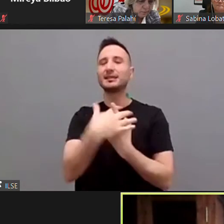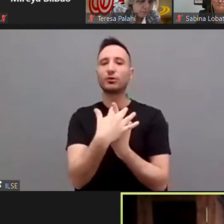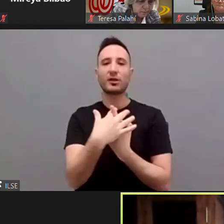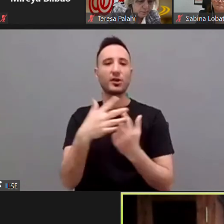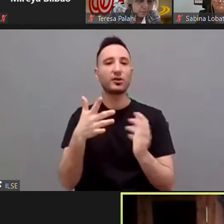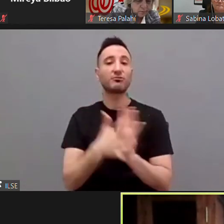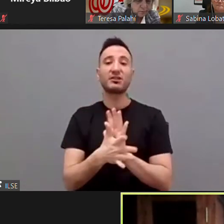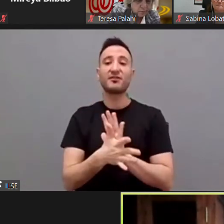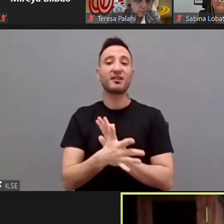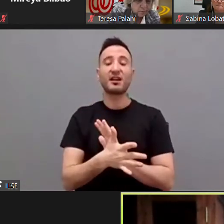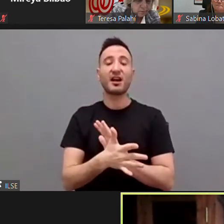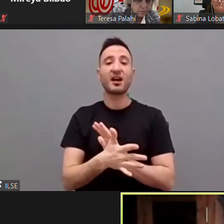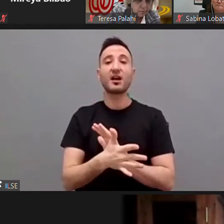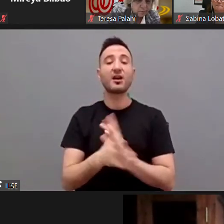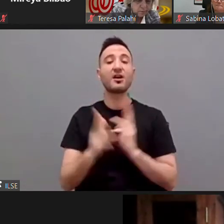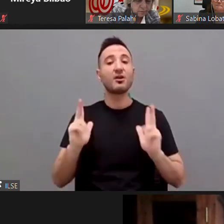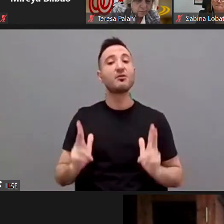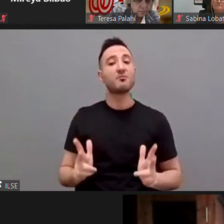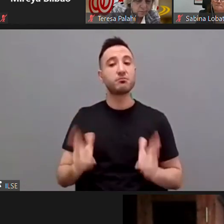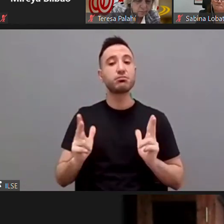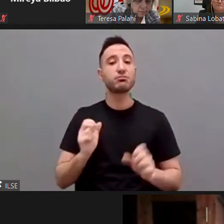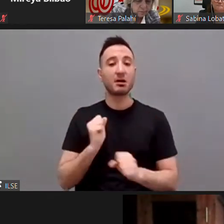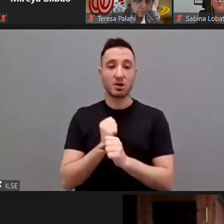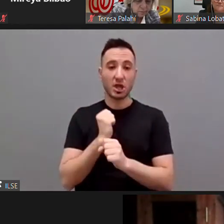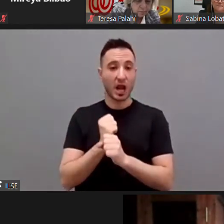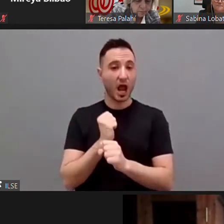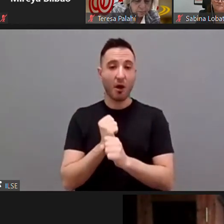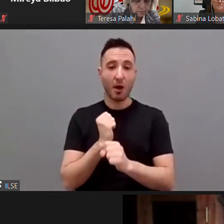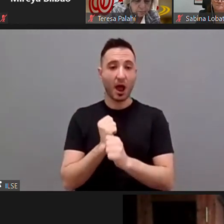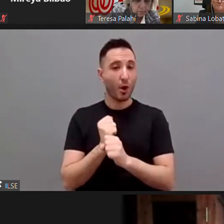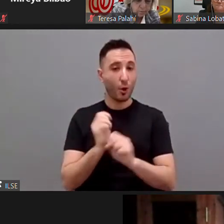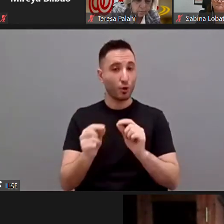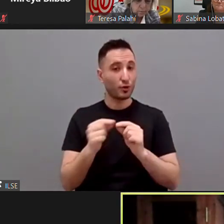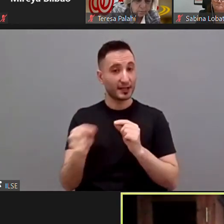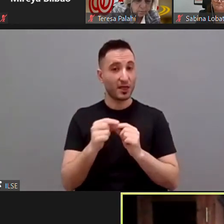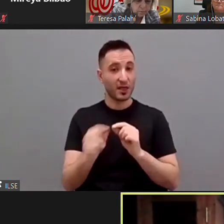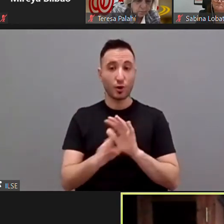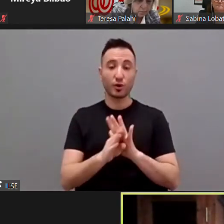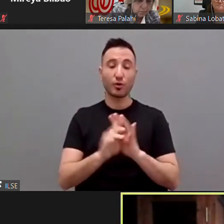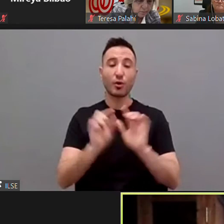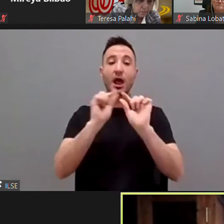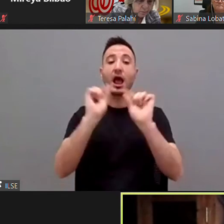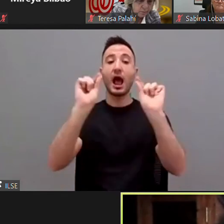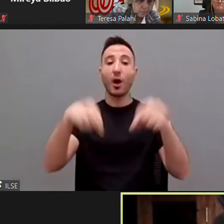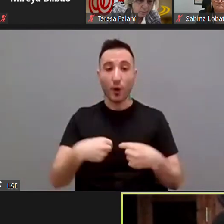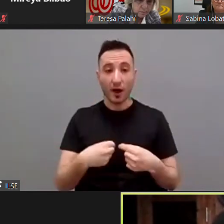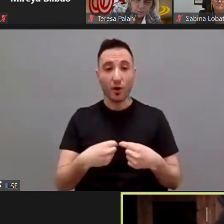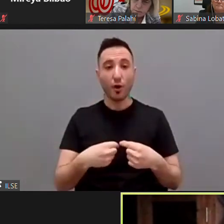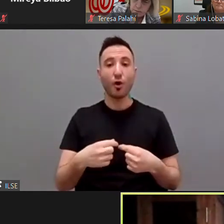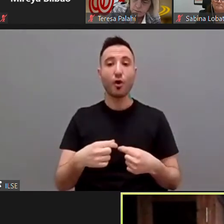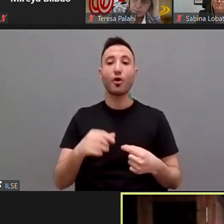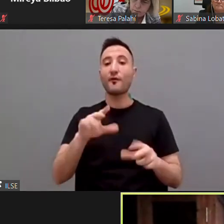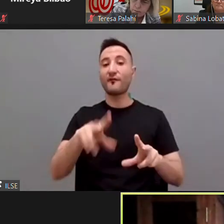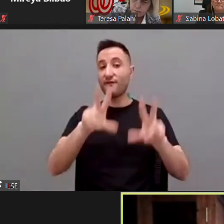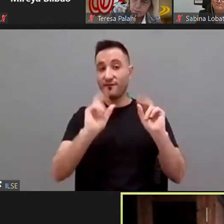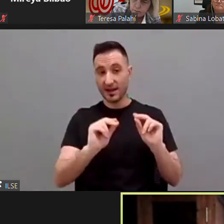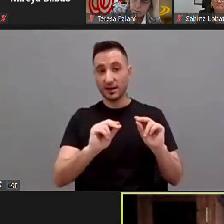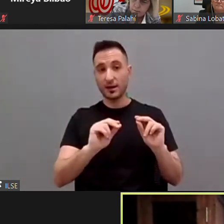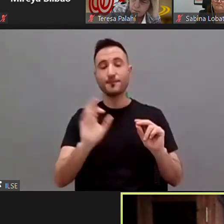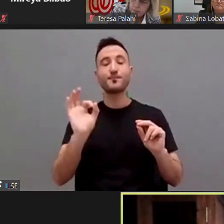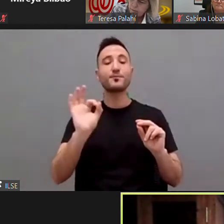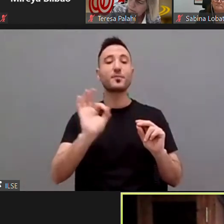vigencia, hay que esperar a que acabe dicho acuerdo o finalice el